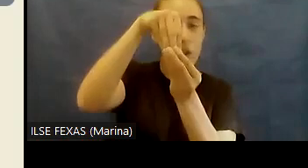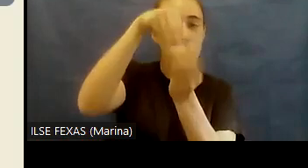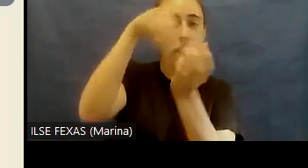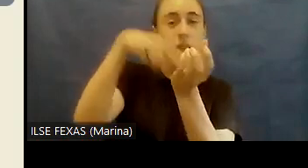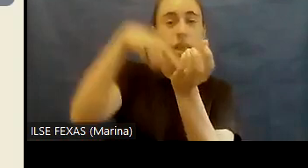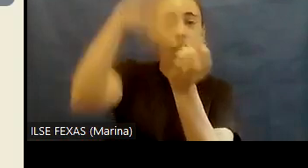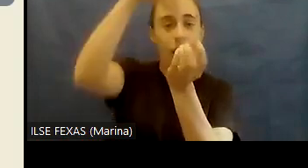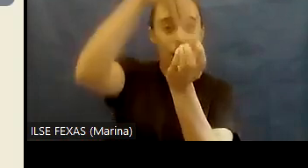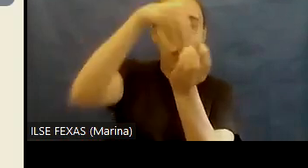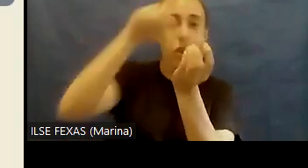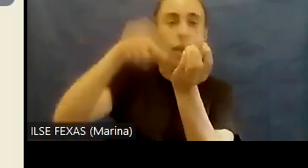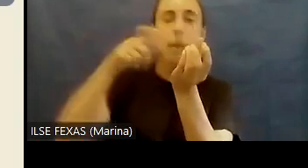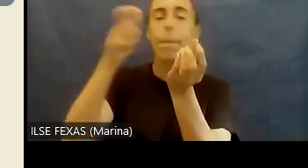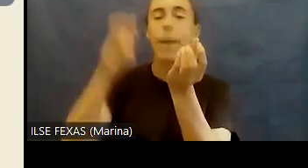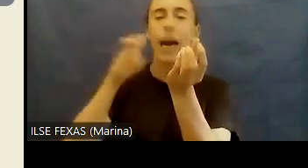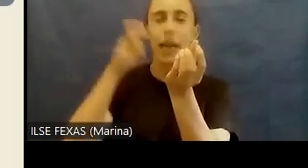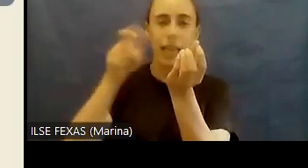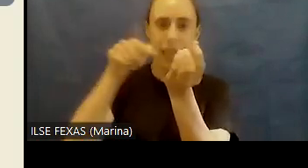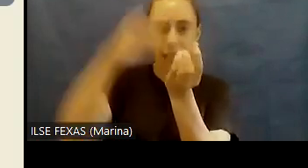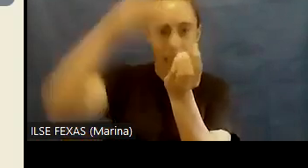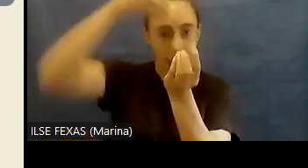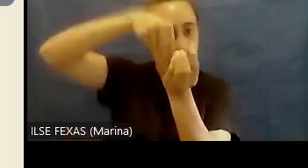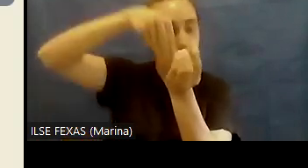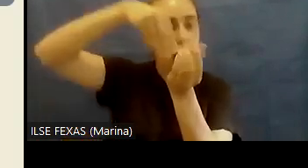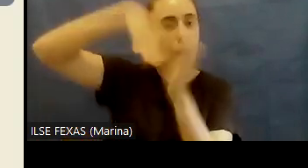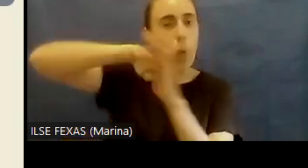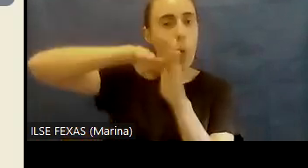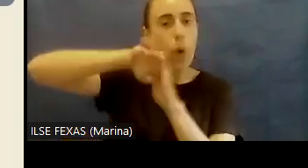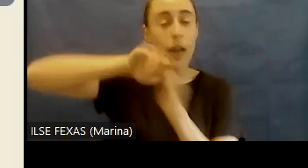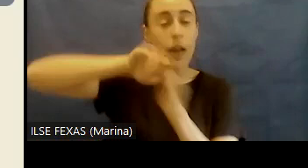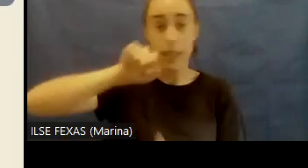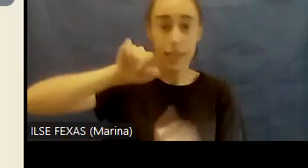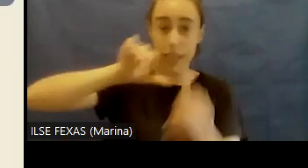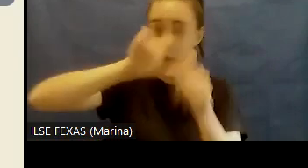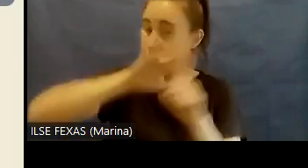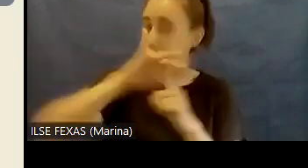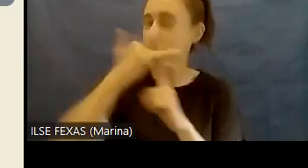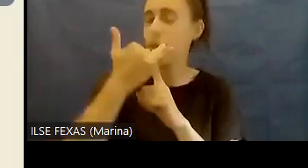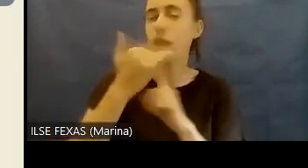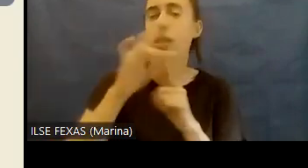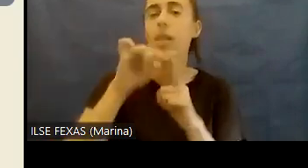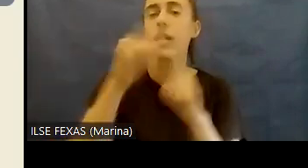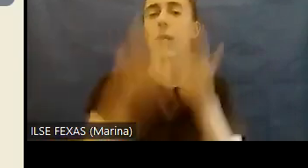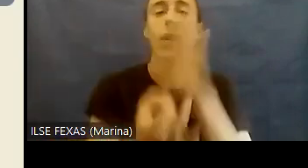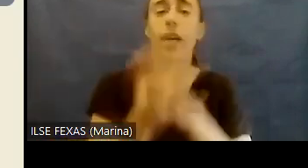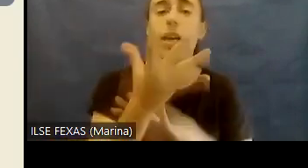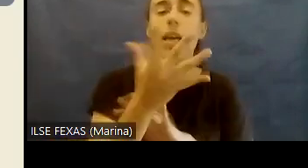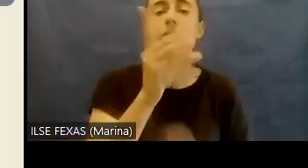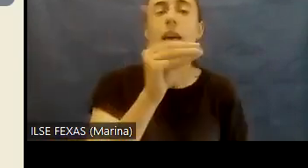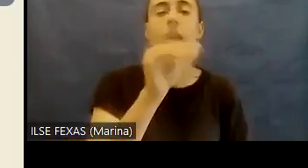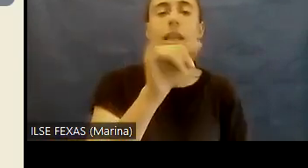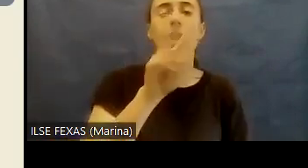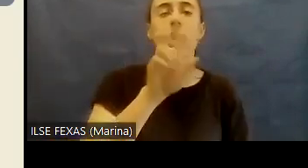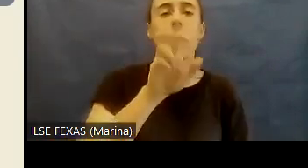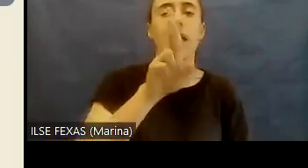hay bacterias que se acantonan aquí y forman algún tipo de acceso. En ese caso, pueden aparecer la diverticulitis. La diverticulitis ya sí que es